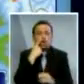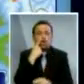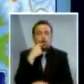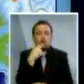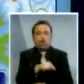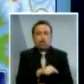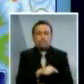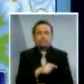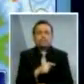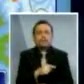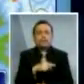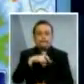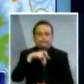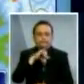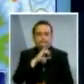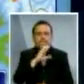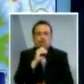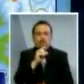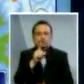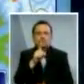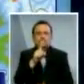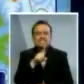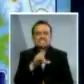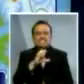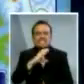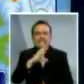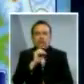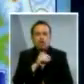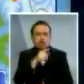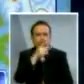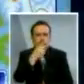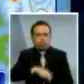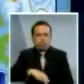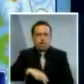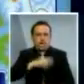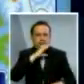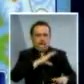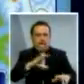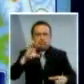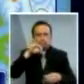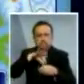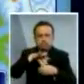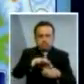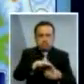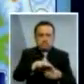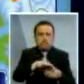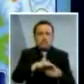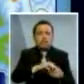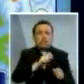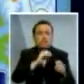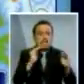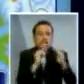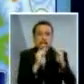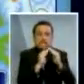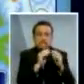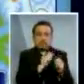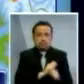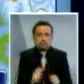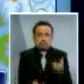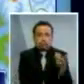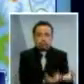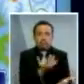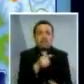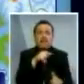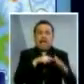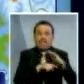Pío Seco. Y tiene una casa, no es un gran latifundista, es un pequeño agricultor. Se le quema la casa y dentro